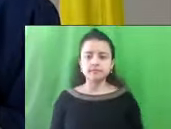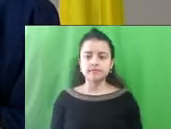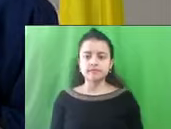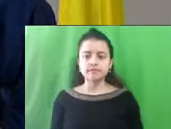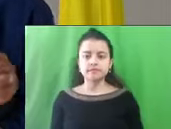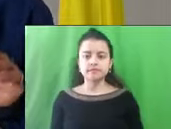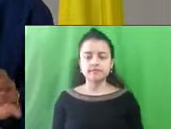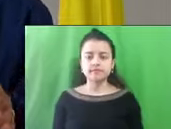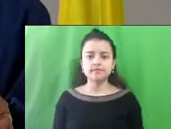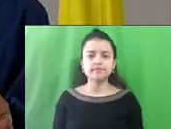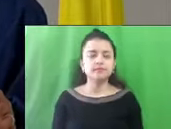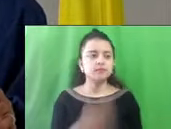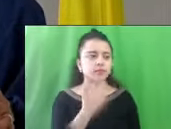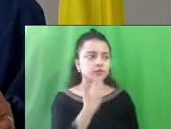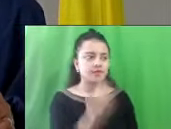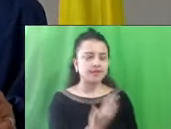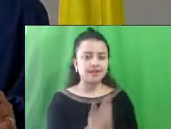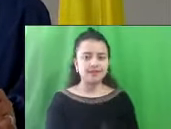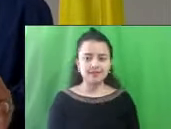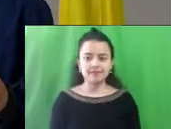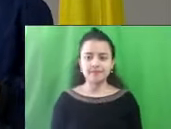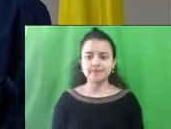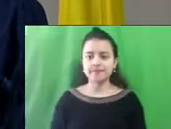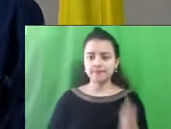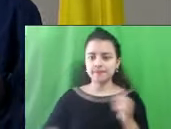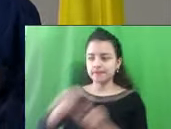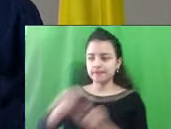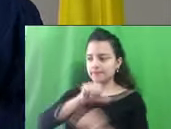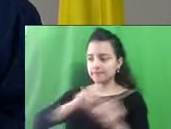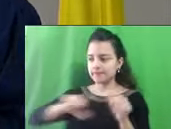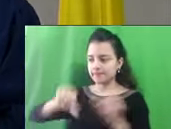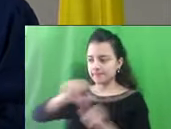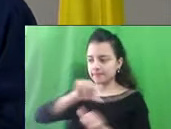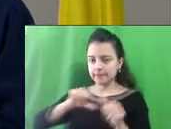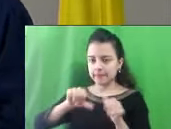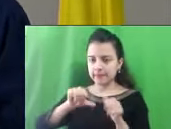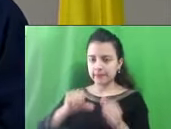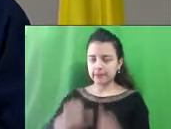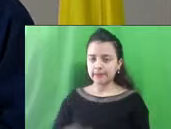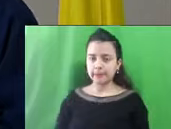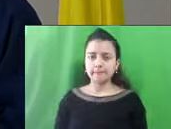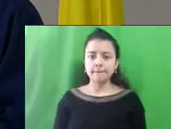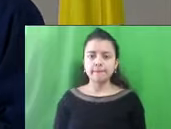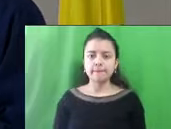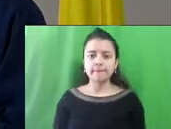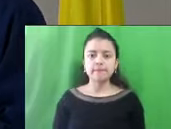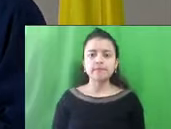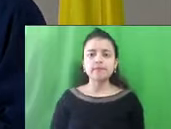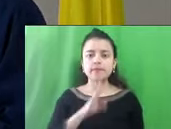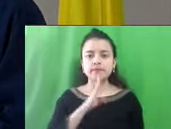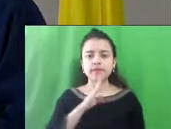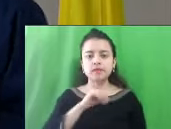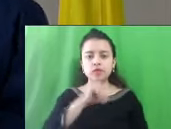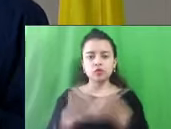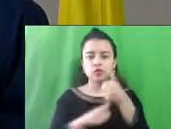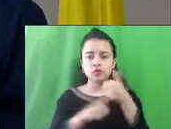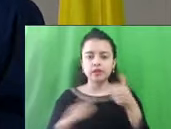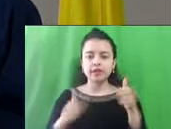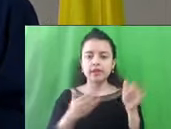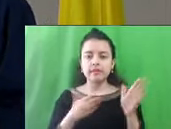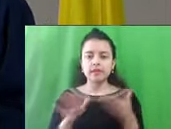Muchísimas gracias. A continuación, damos paso al subgerente de planeación, Agustín Muñoz Gaitán, para que nos